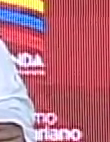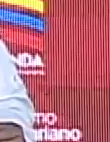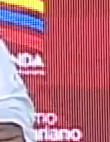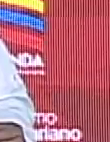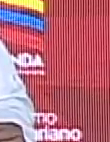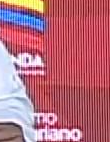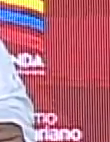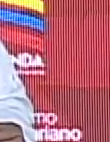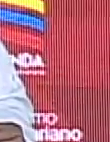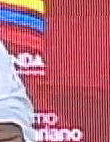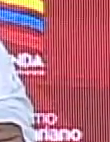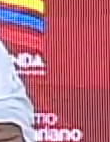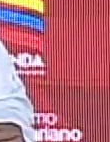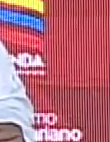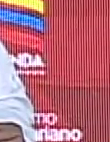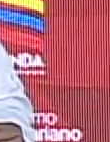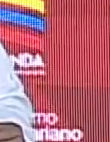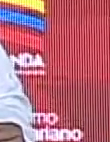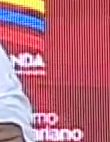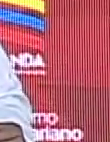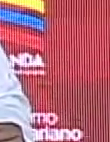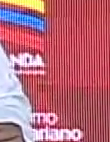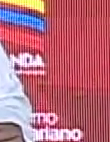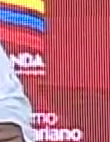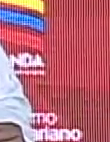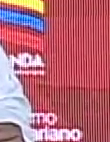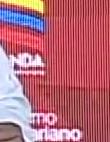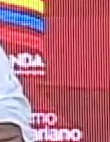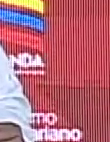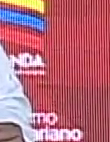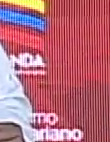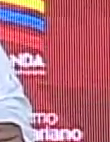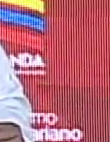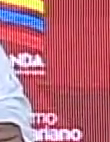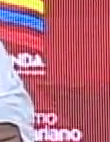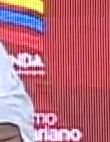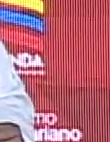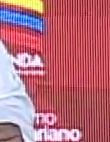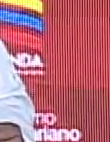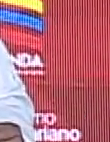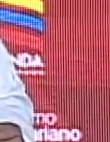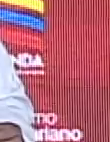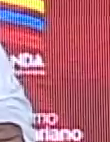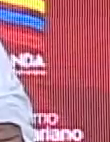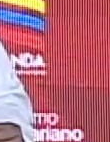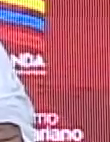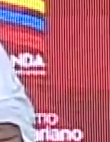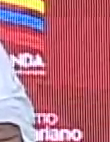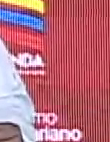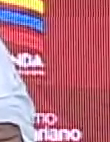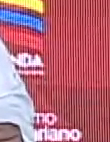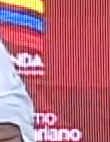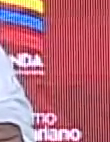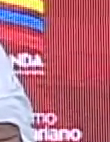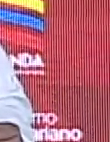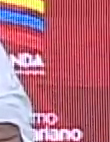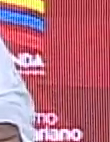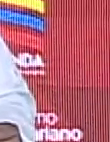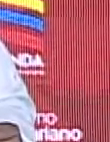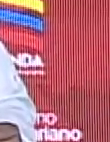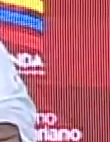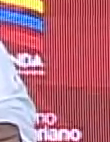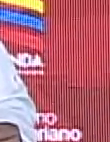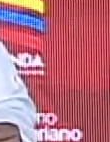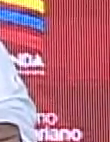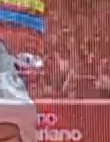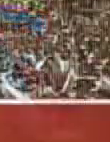una movilización del estado Anzoátegui y el estado Bolívar en el puente de Angostura. Y fueron miles de miles